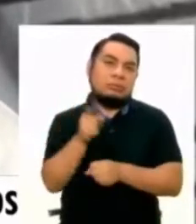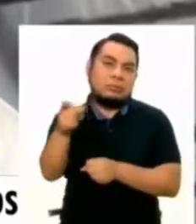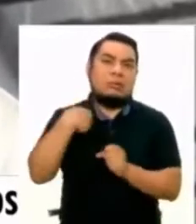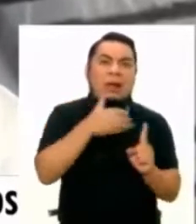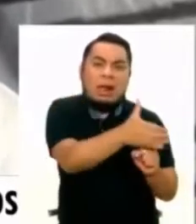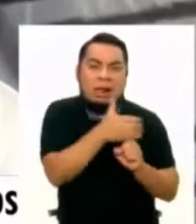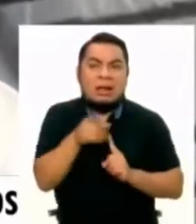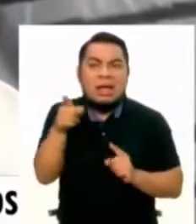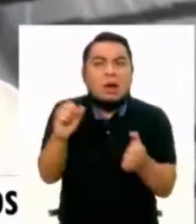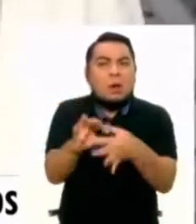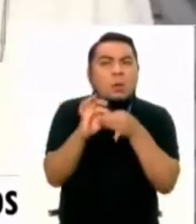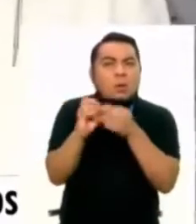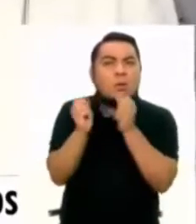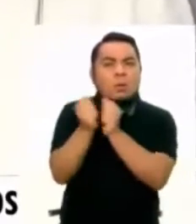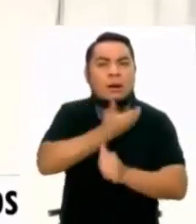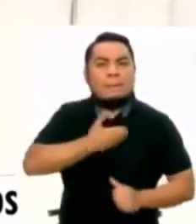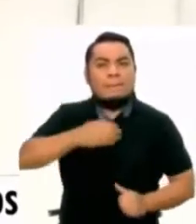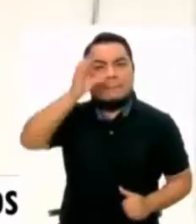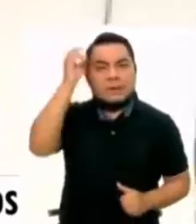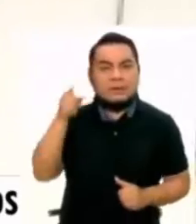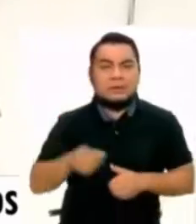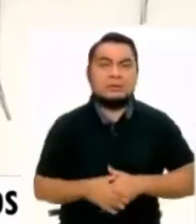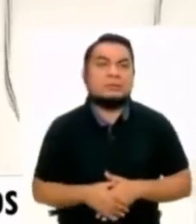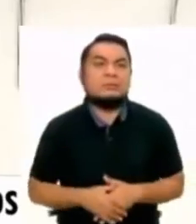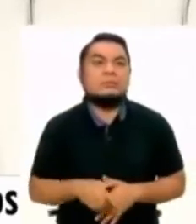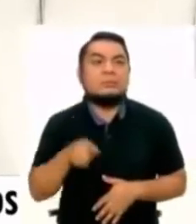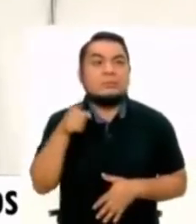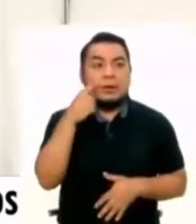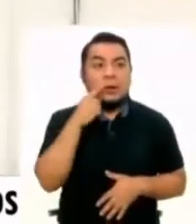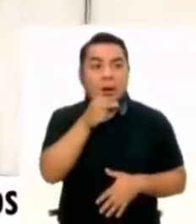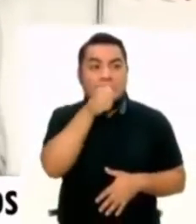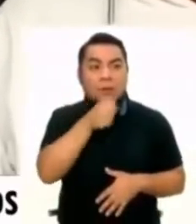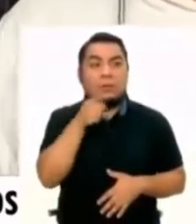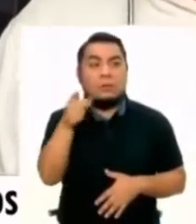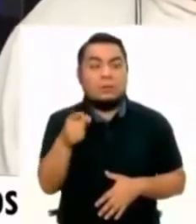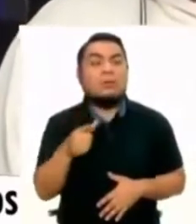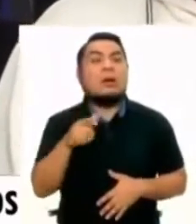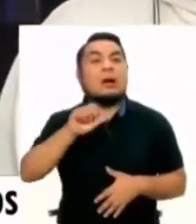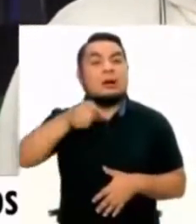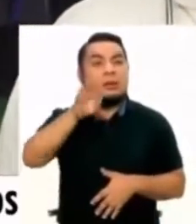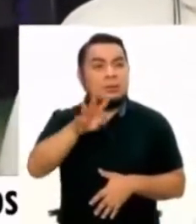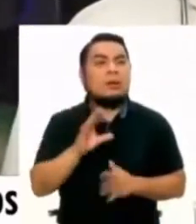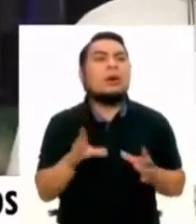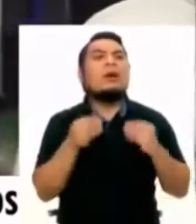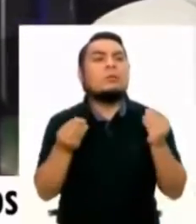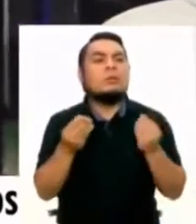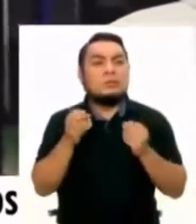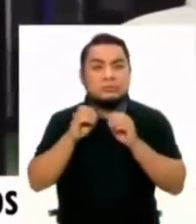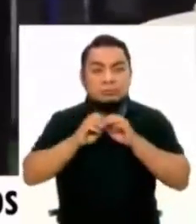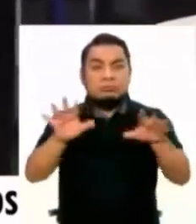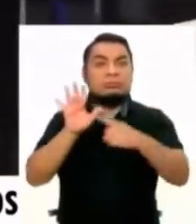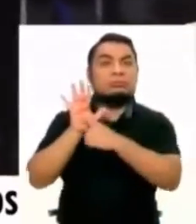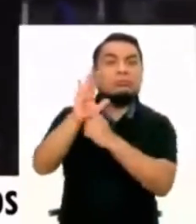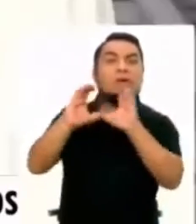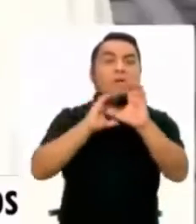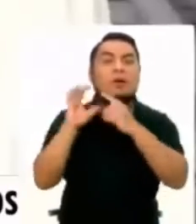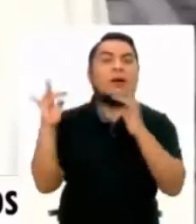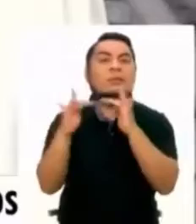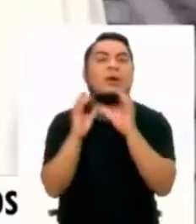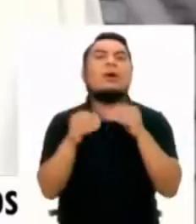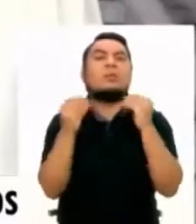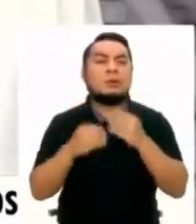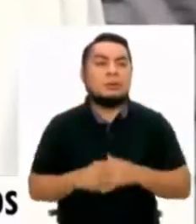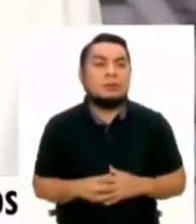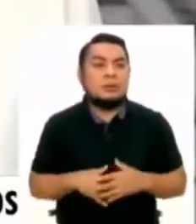muy cercana al presidente de la República. Mauricio Aguirre, director periodístico de América, relató por qué accedieron a transmitir el comunicado en vivo.